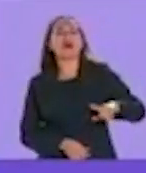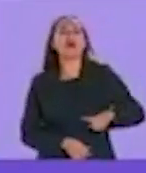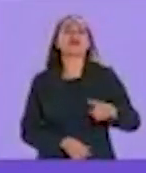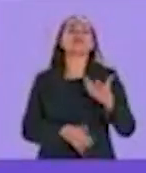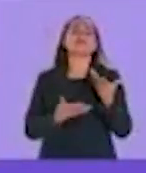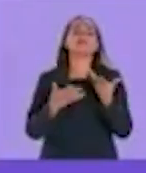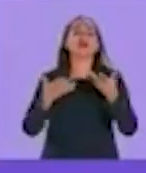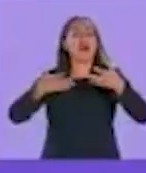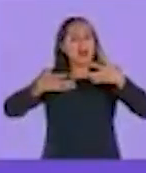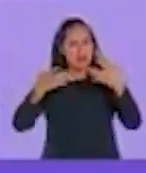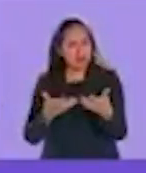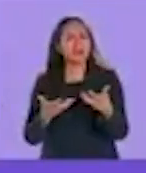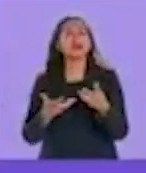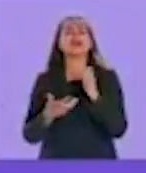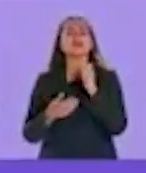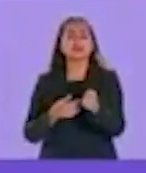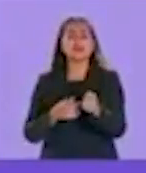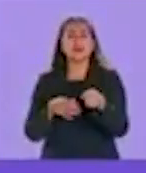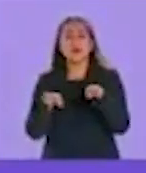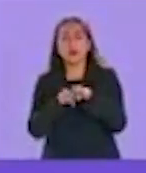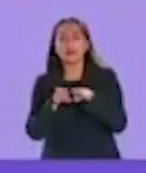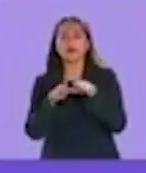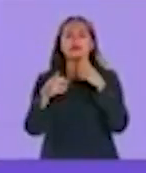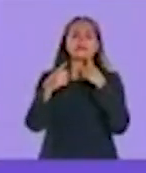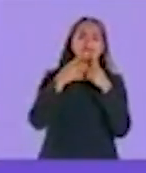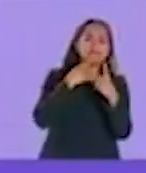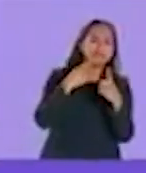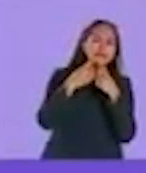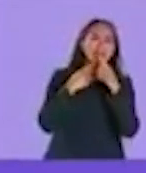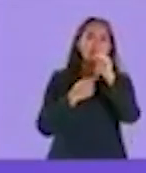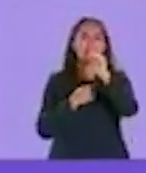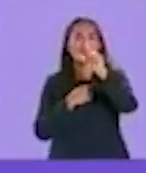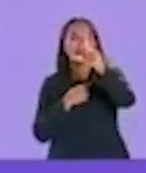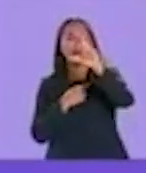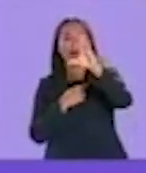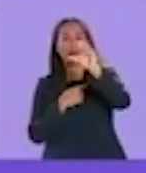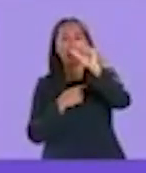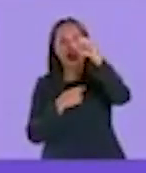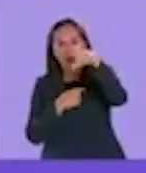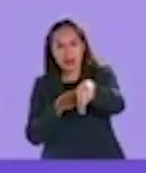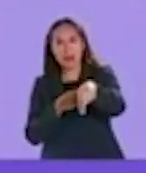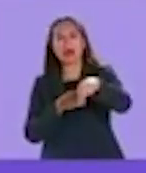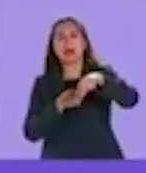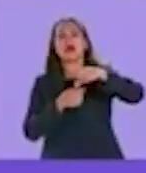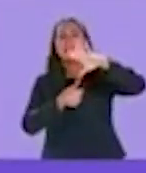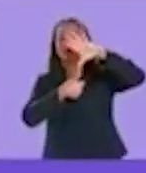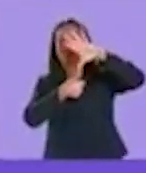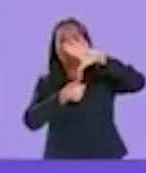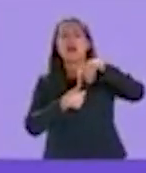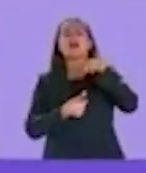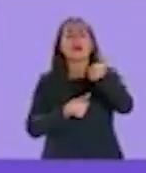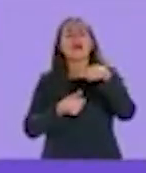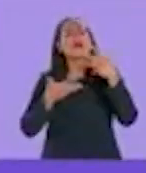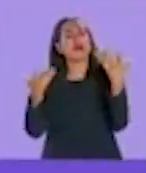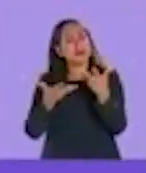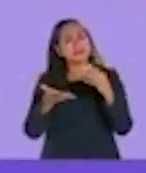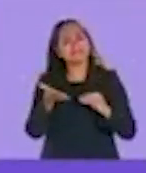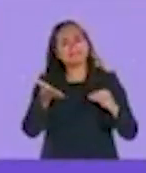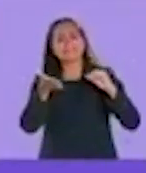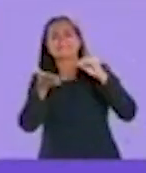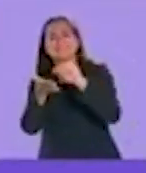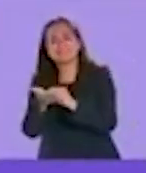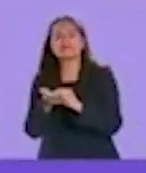llevar a cabo la negociación del tratado y vamos a incluir no solo lo